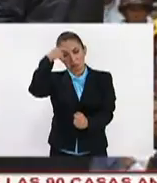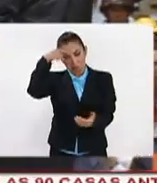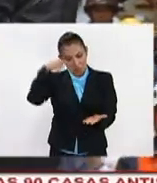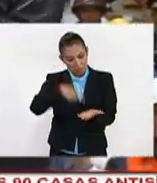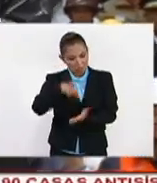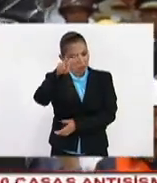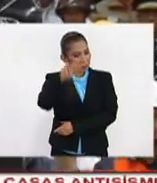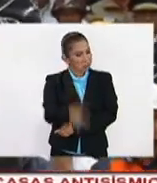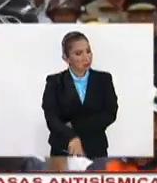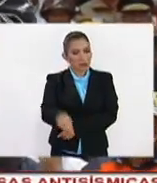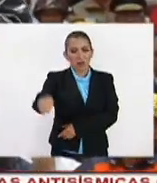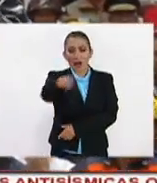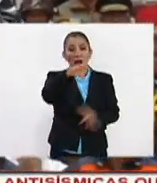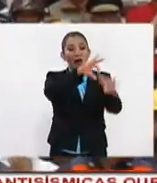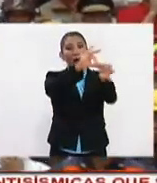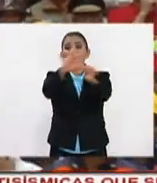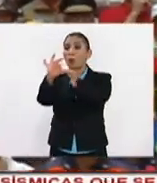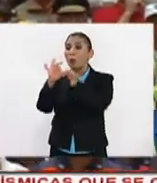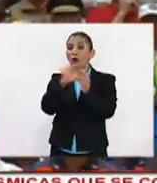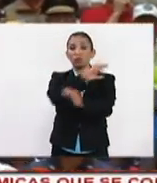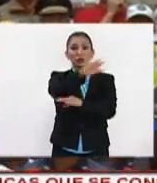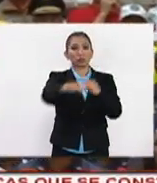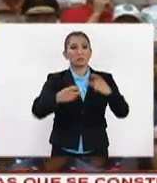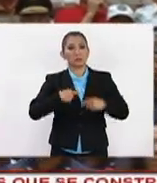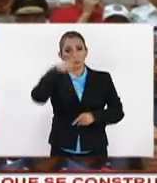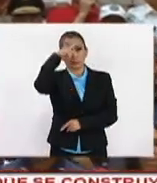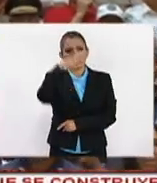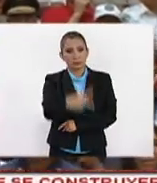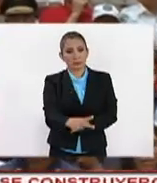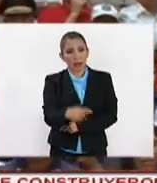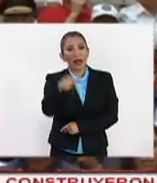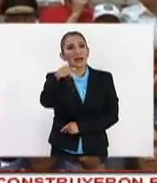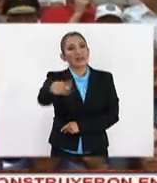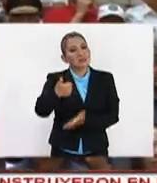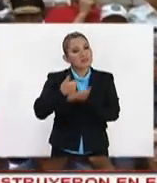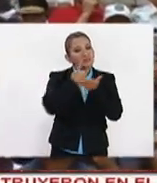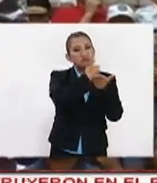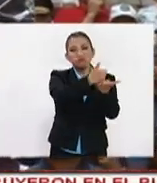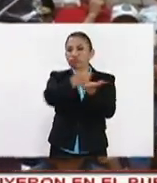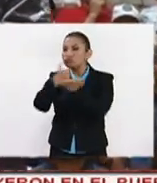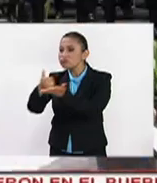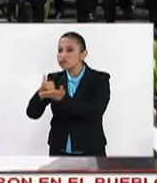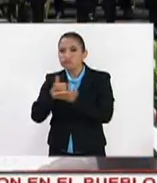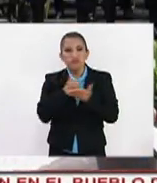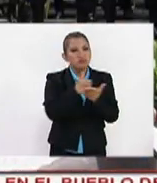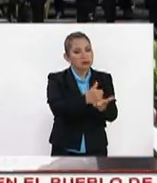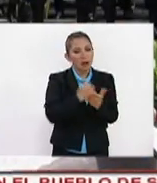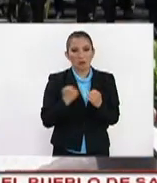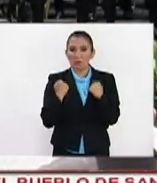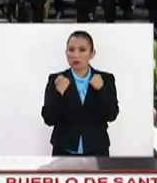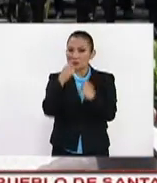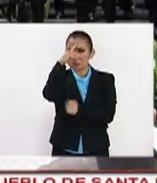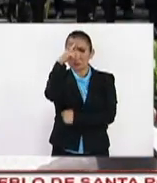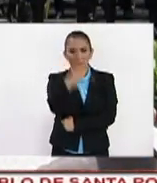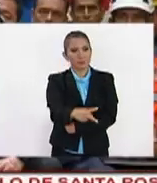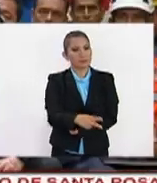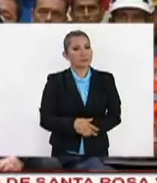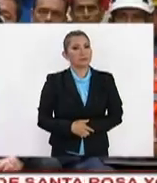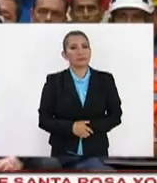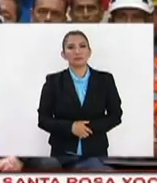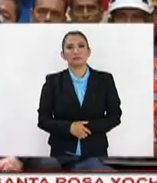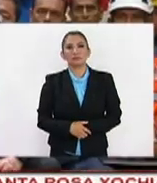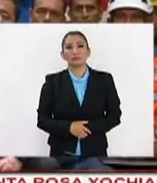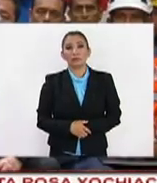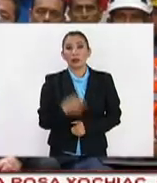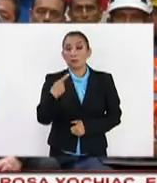convencido de que la unidad de los mexicanos y la solidaridad es la gran fortaleza de México,